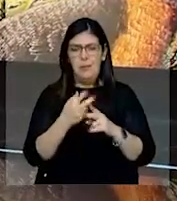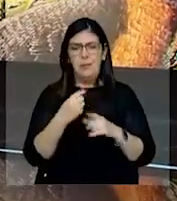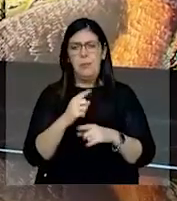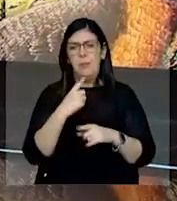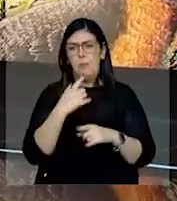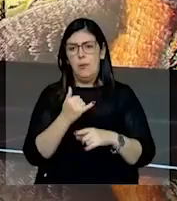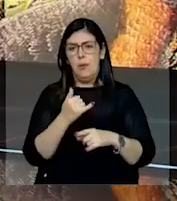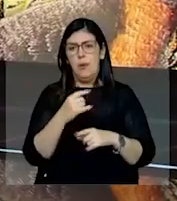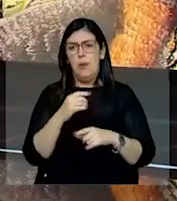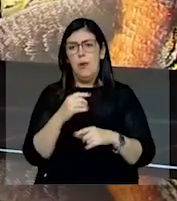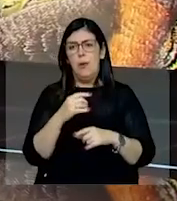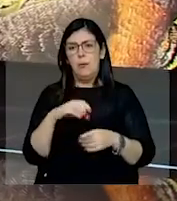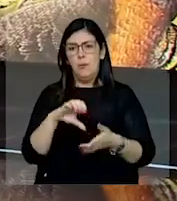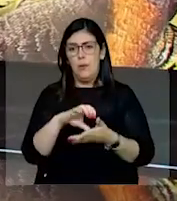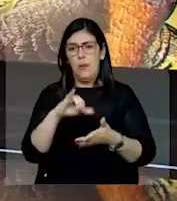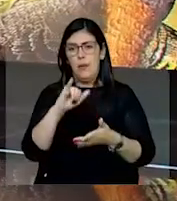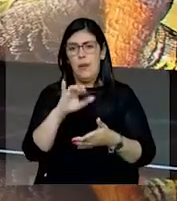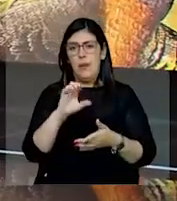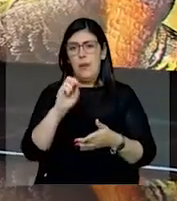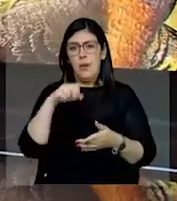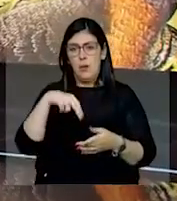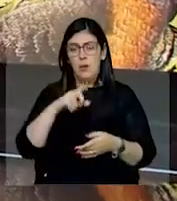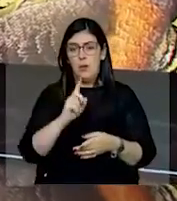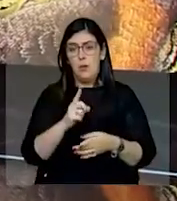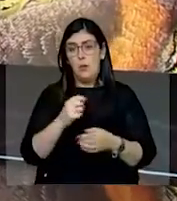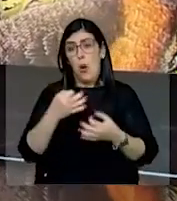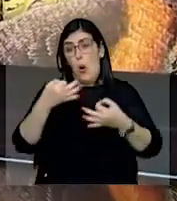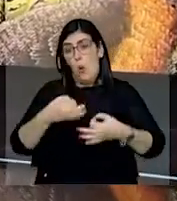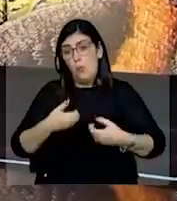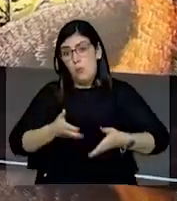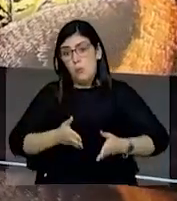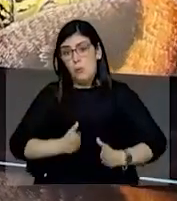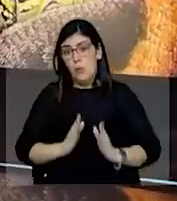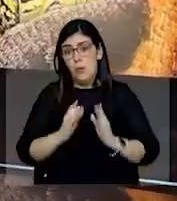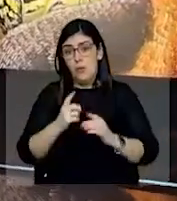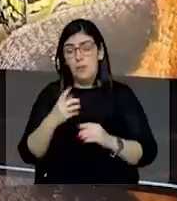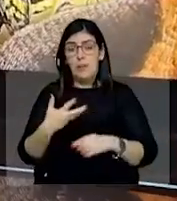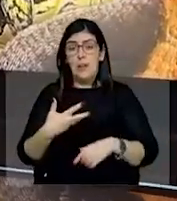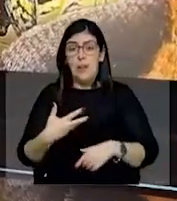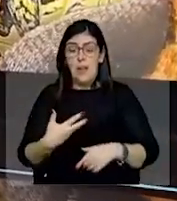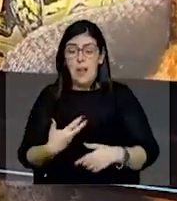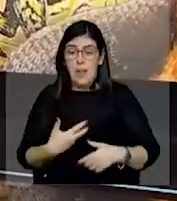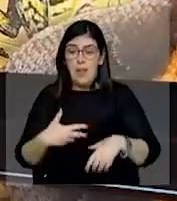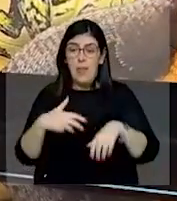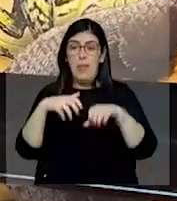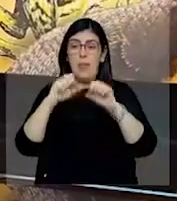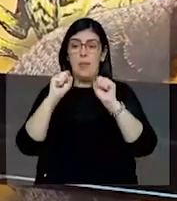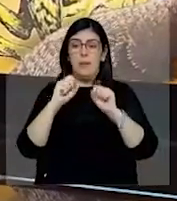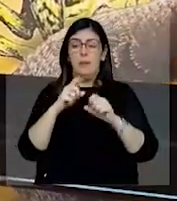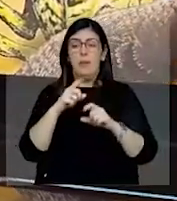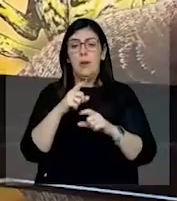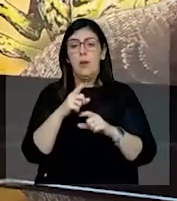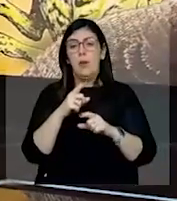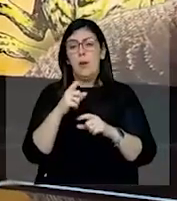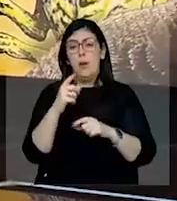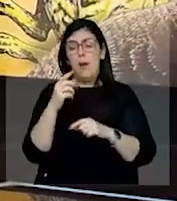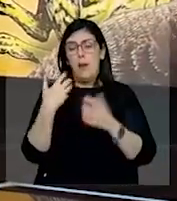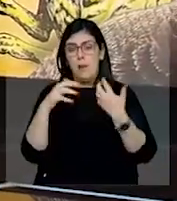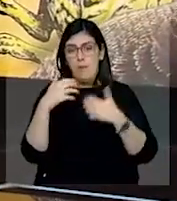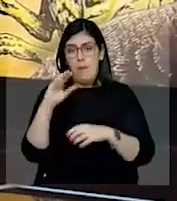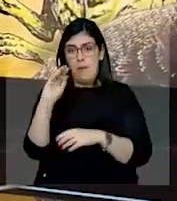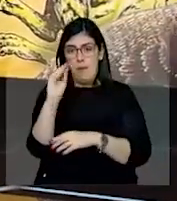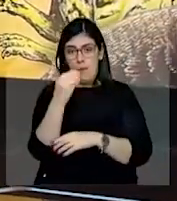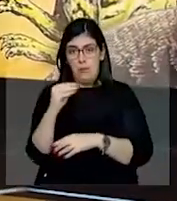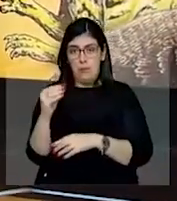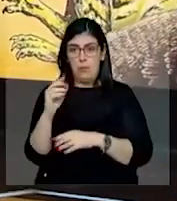de Yun, de donde justo soy oriunda, encontraron un ejemplar de dinosaurio.